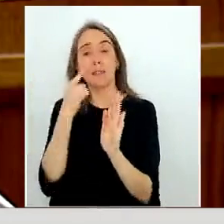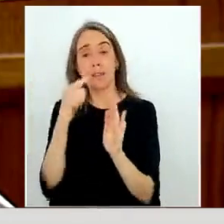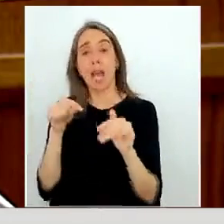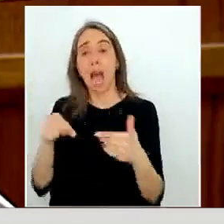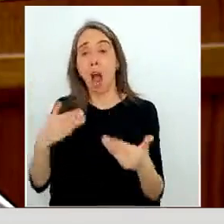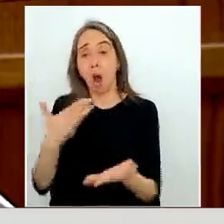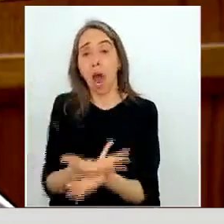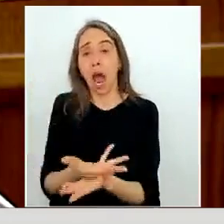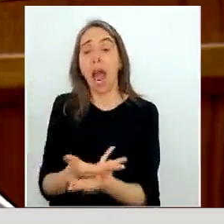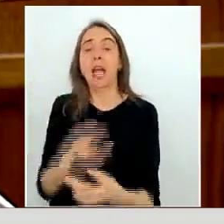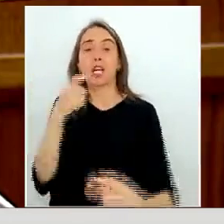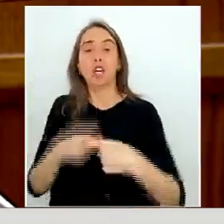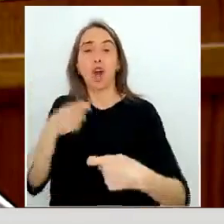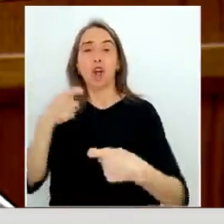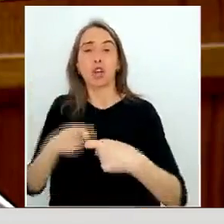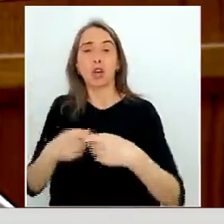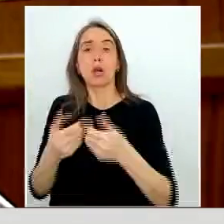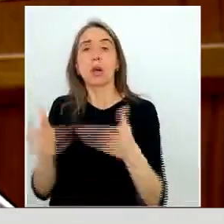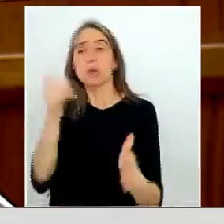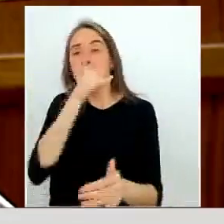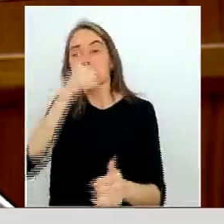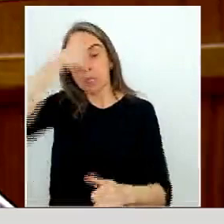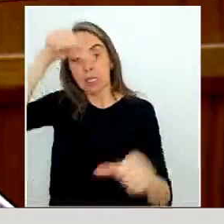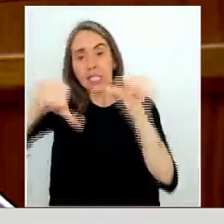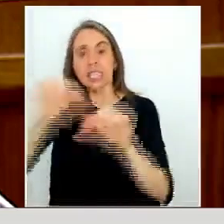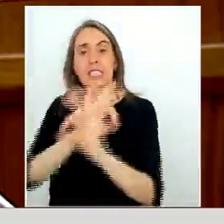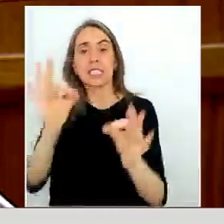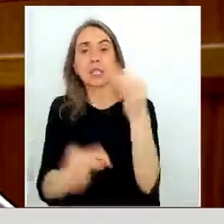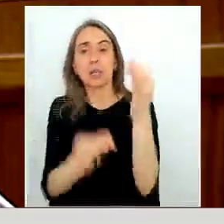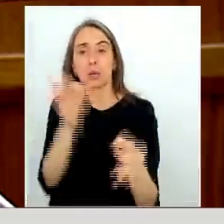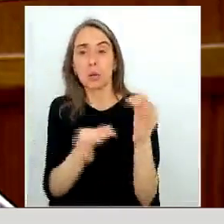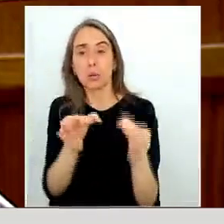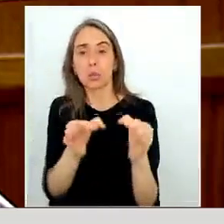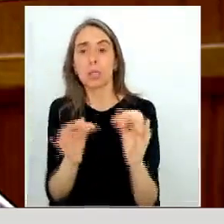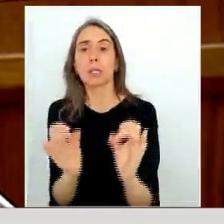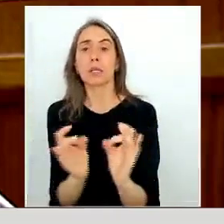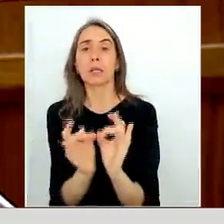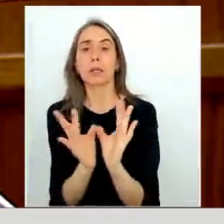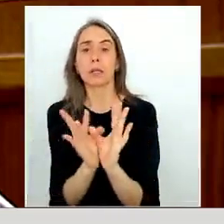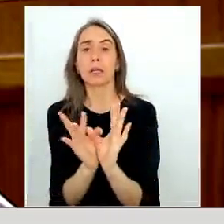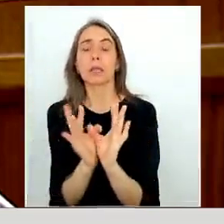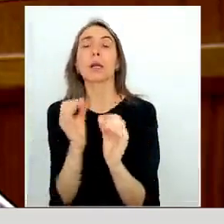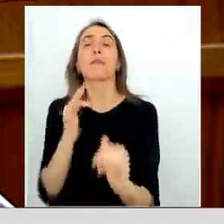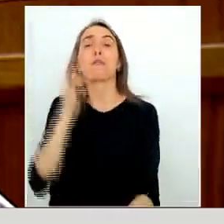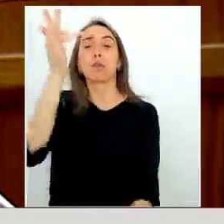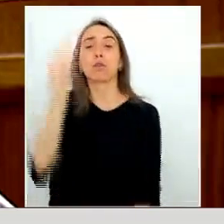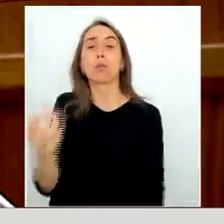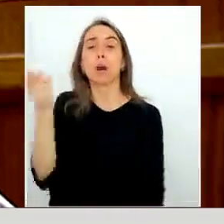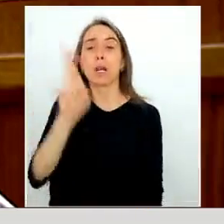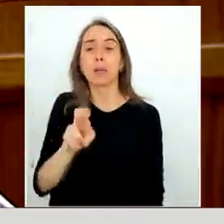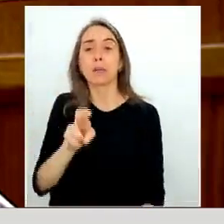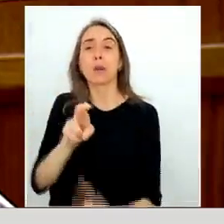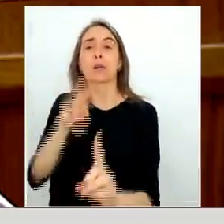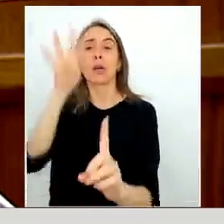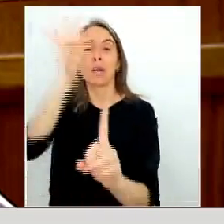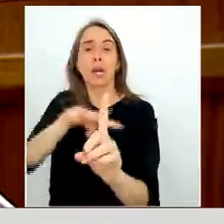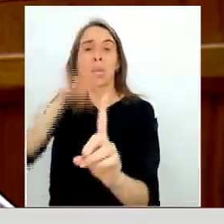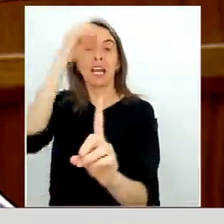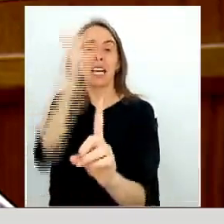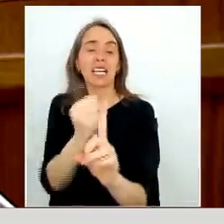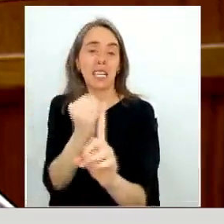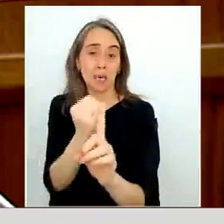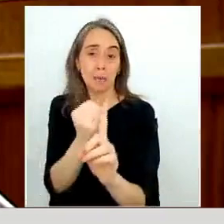alienta la impunidad y por tanto la eventual repetición de crímenes de Exterminio visibilizar el